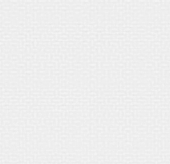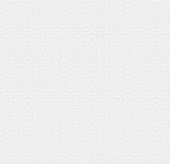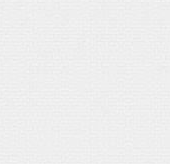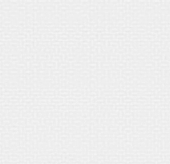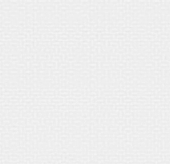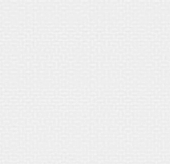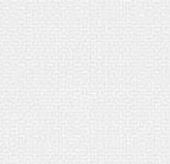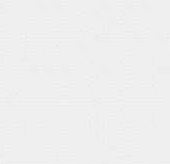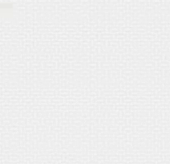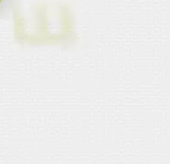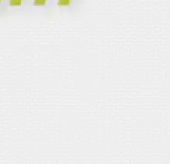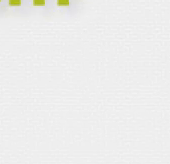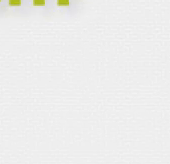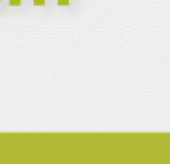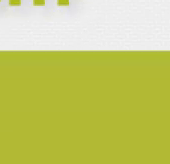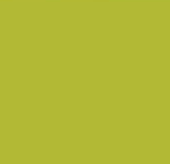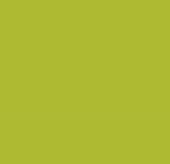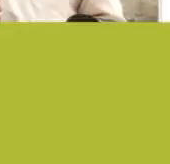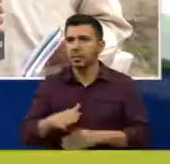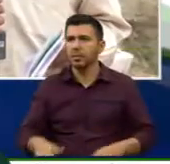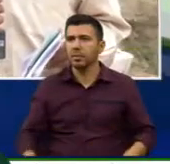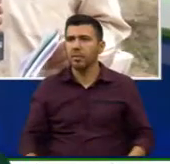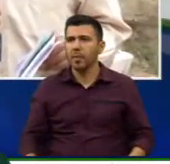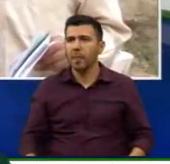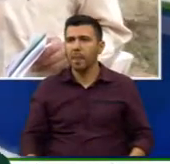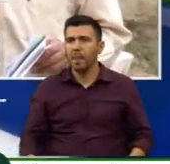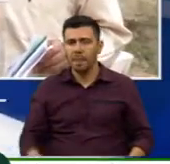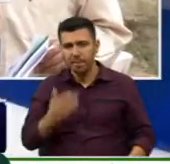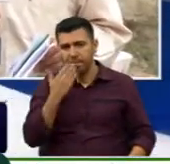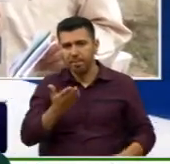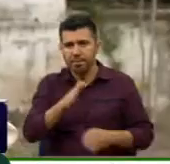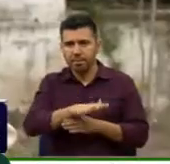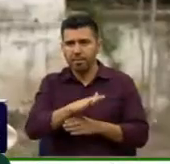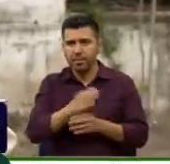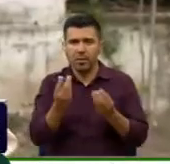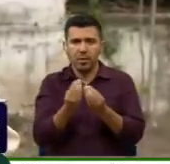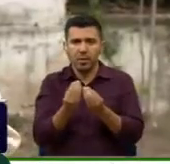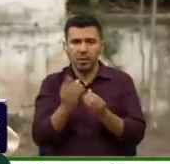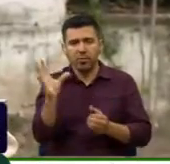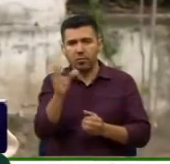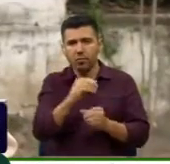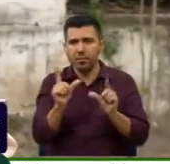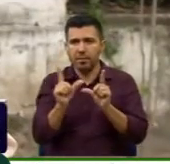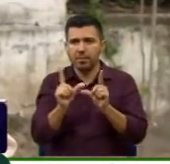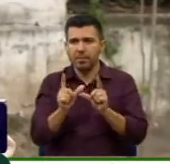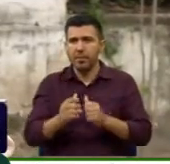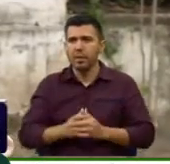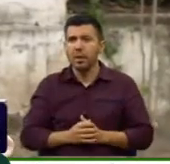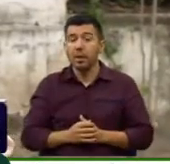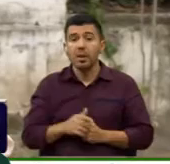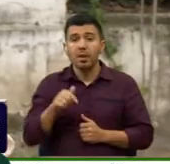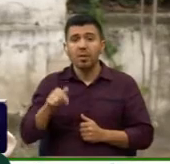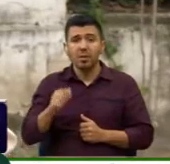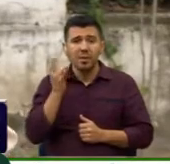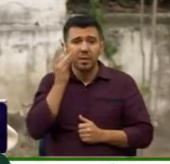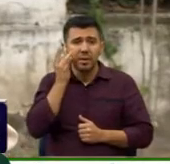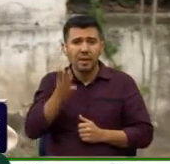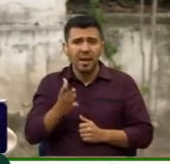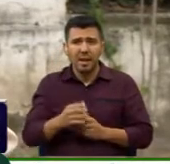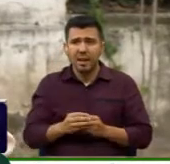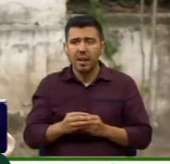pero toco muy grandes compañeros en el estudio se agudiza la crisis de la salud